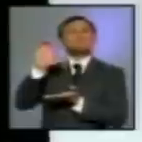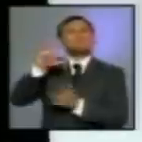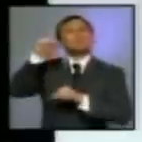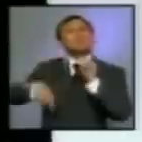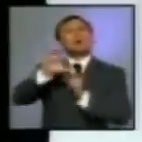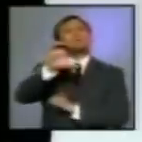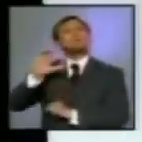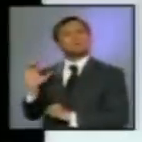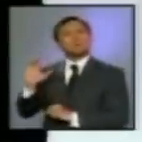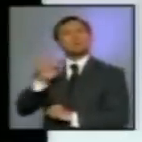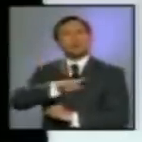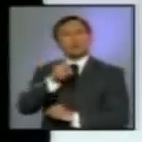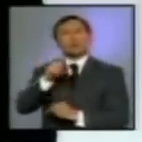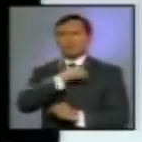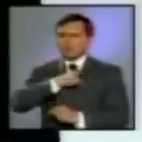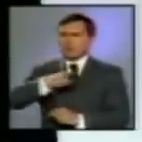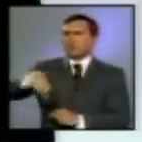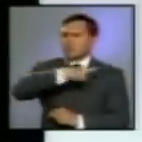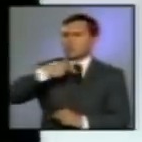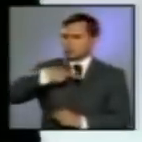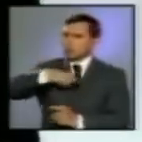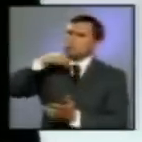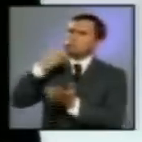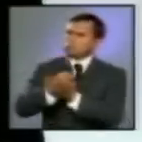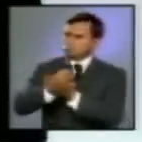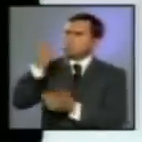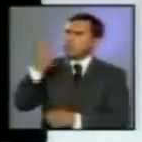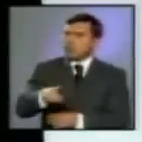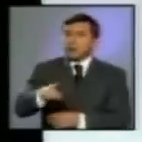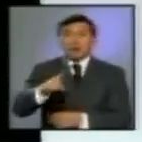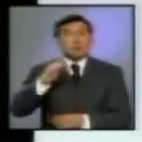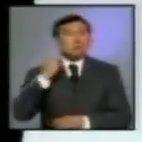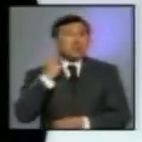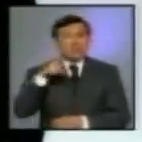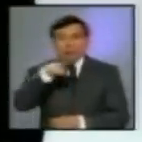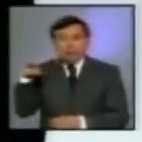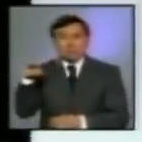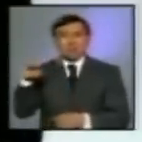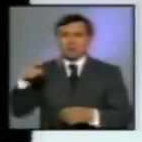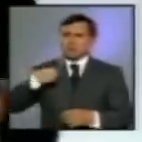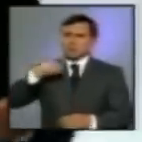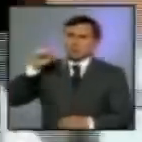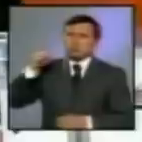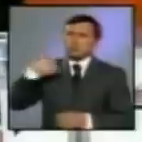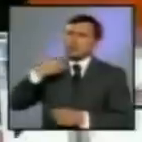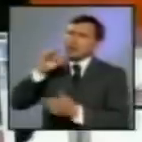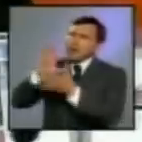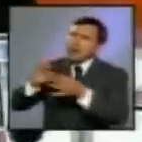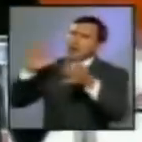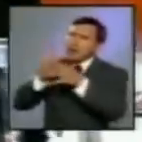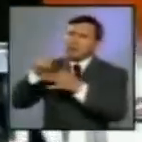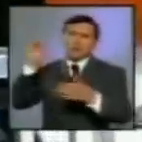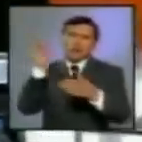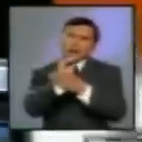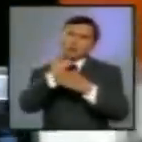esta prioridad y con esta demanda del pueblo, para castigar a los políticos que no nos hacen caso a los ciudadanos y siguen discutiendo entre ellos.